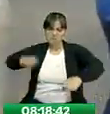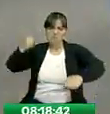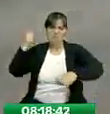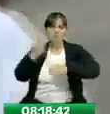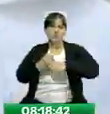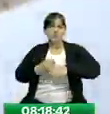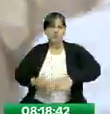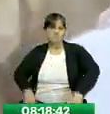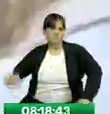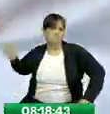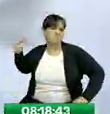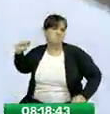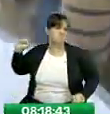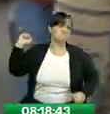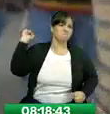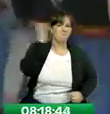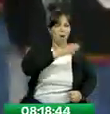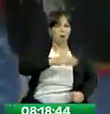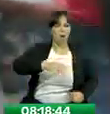ladrillos